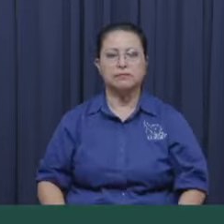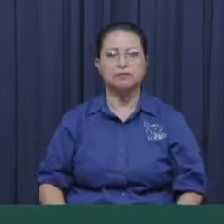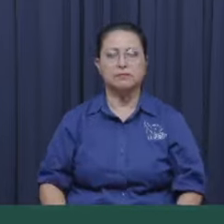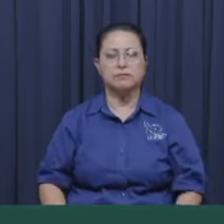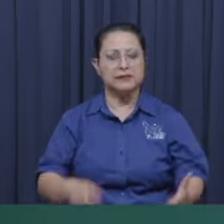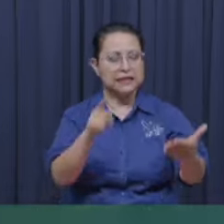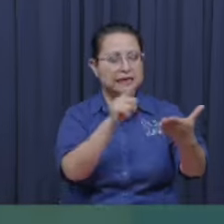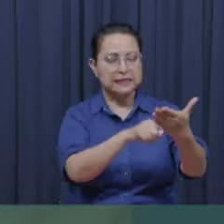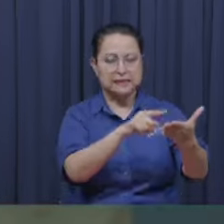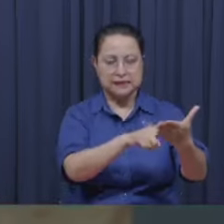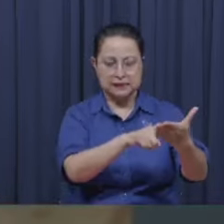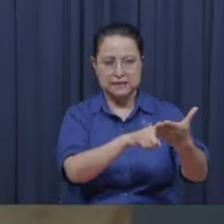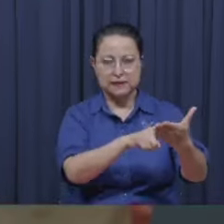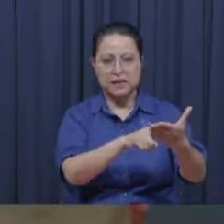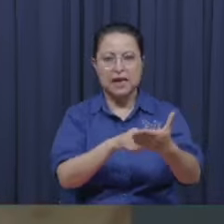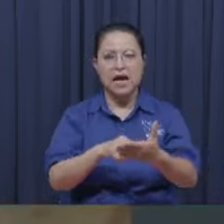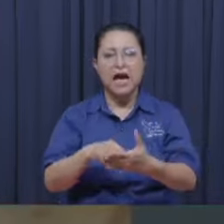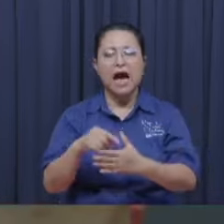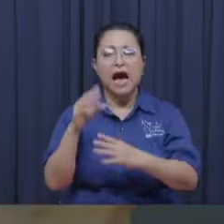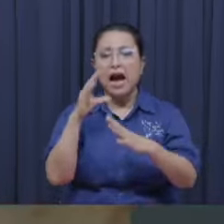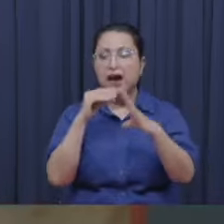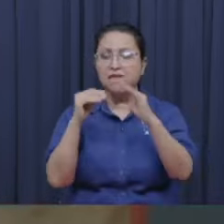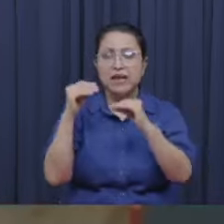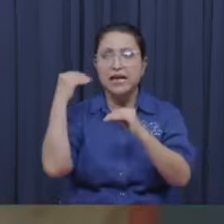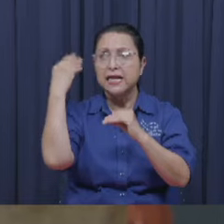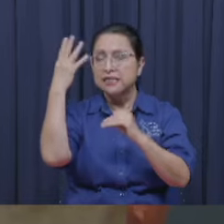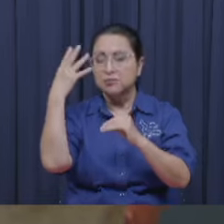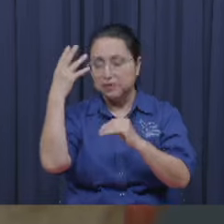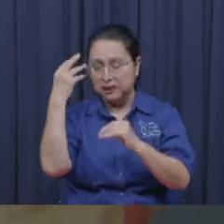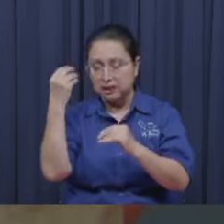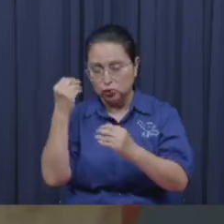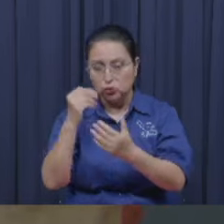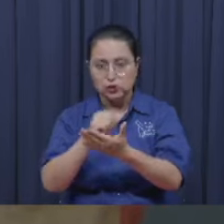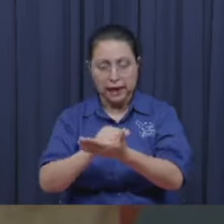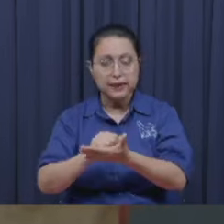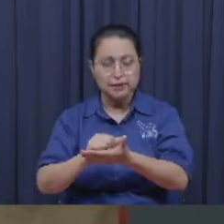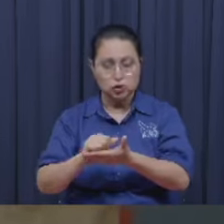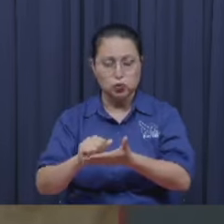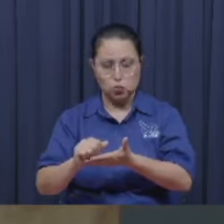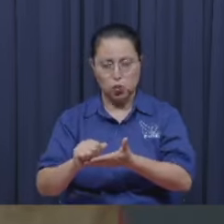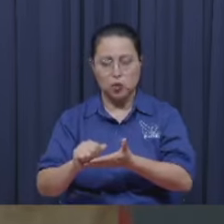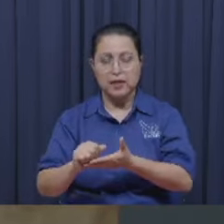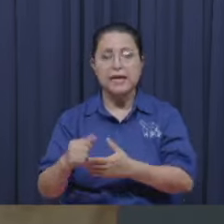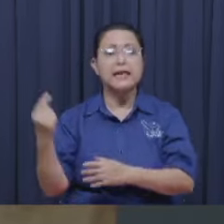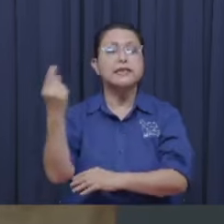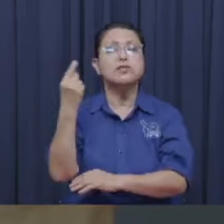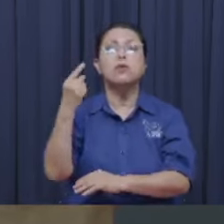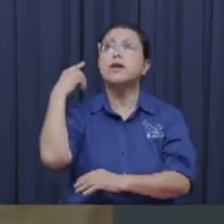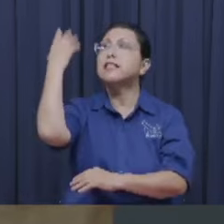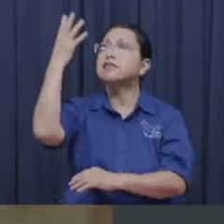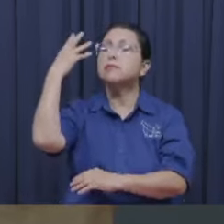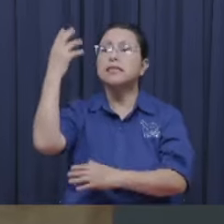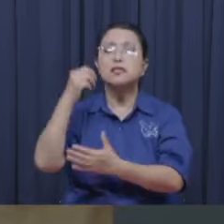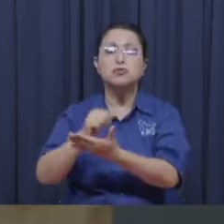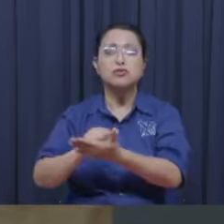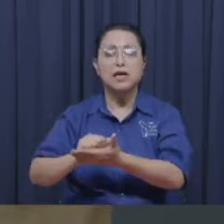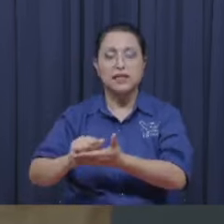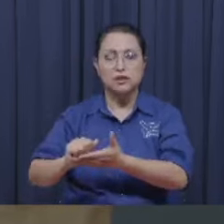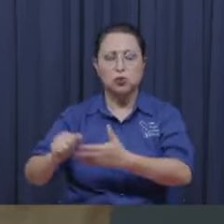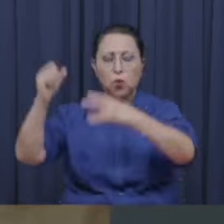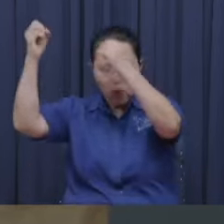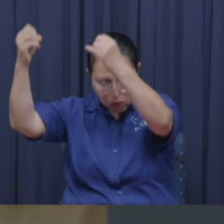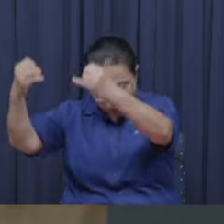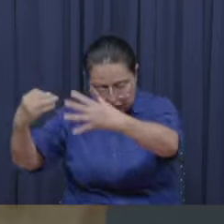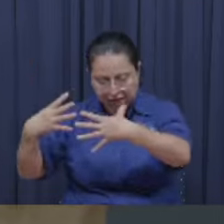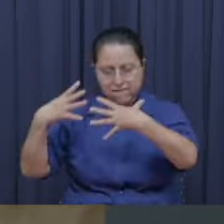como está hablando por el Espíritu, ¿verdad? Solo el Espíritu nos puede decir de qué tiempo y de qué personas está hablando. Digamos,